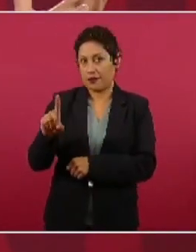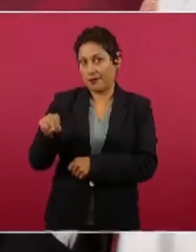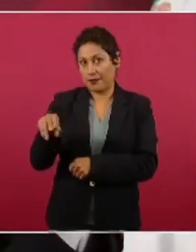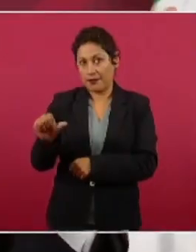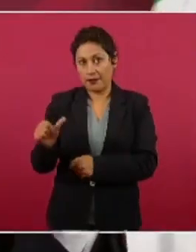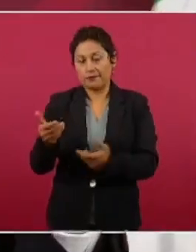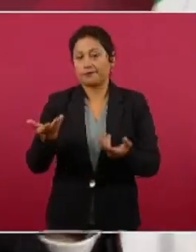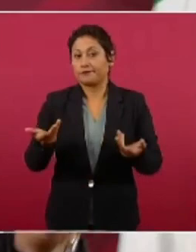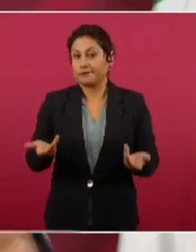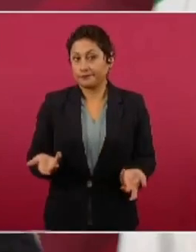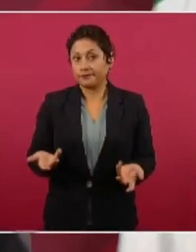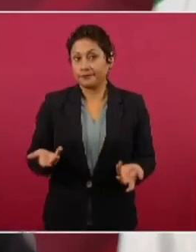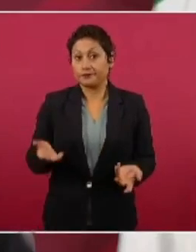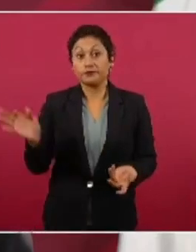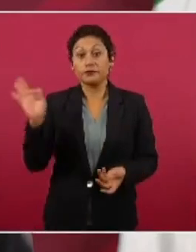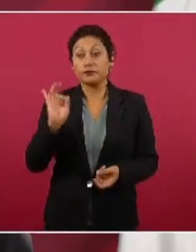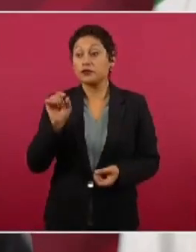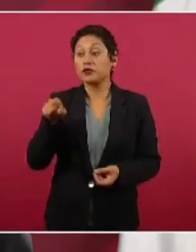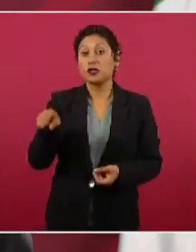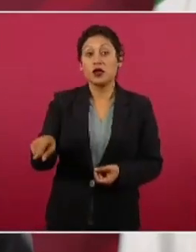pues va a aguantar un sexenio